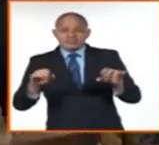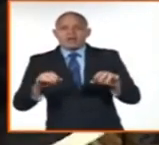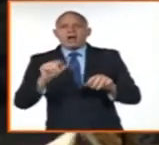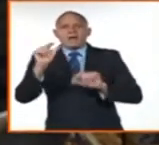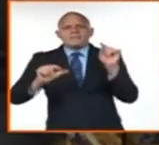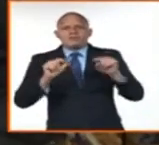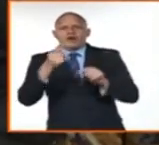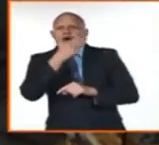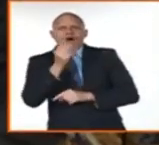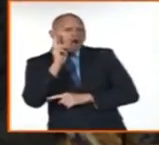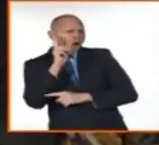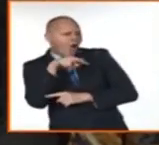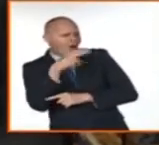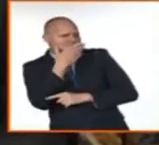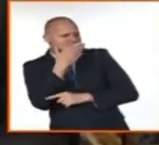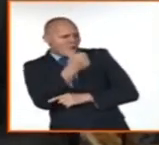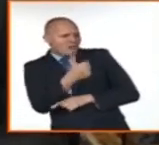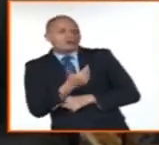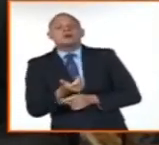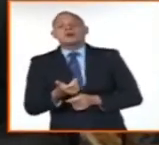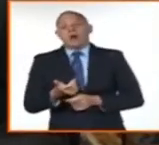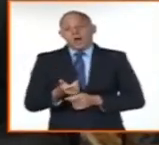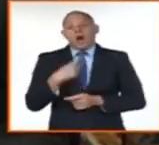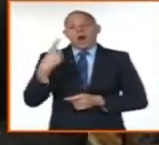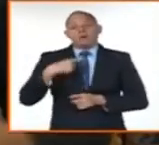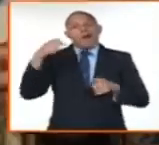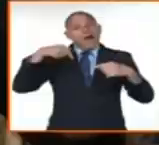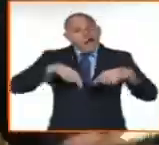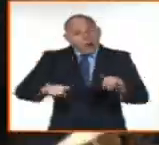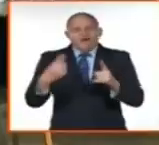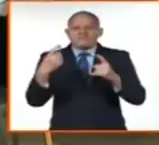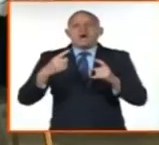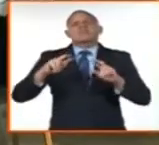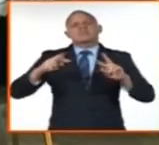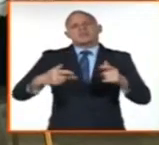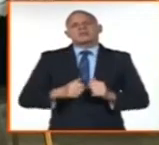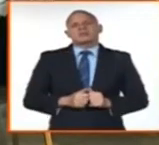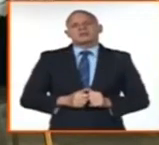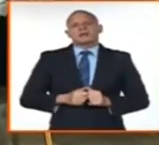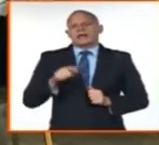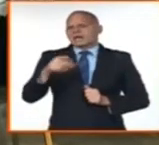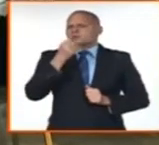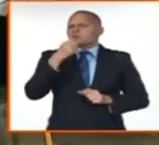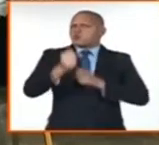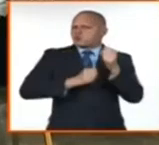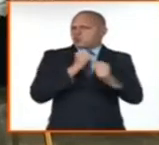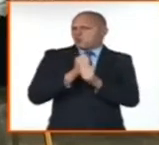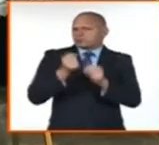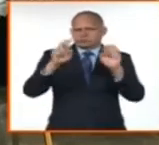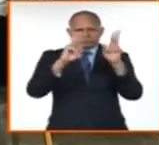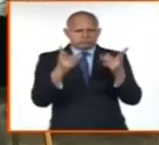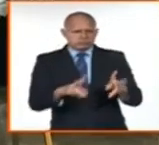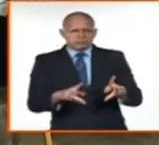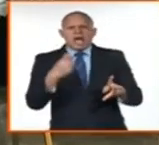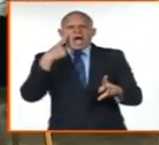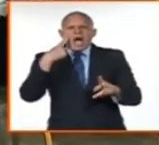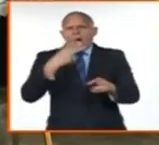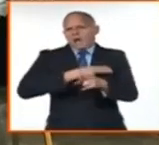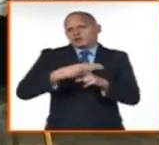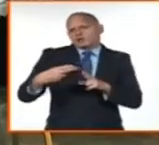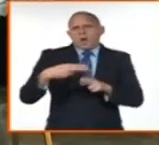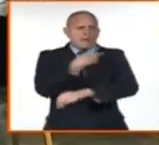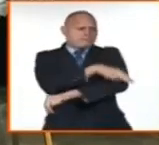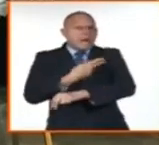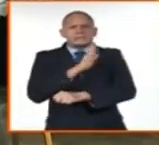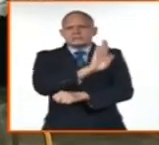Todo eso tenemos que lograrlo también, cómo lo llevamos mejor a redes sociales en todos nuestros países, con la historia de nuestros países, con la historia de